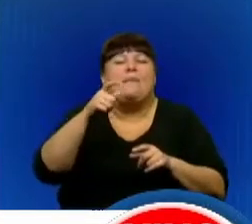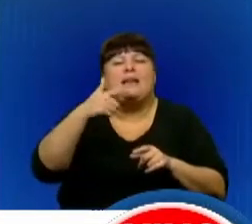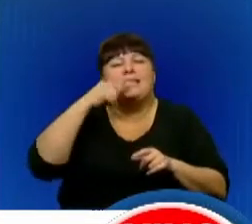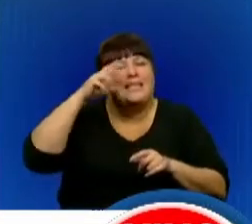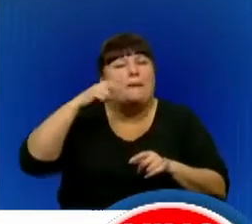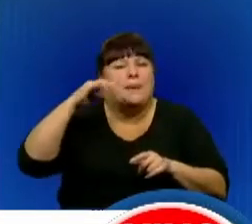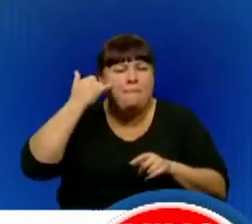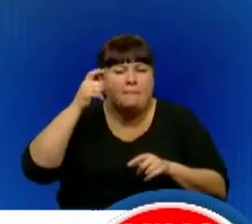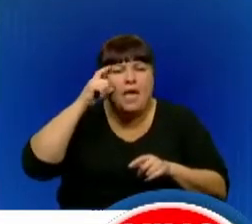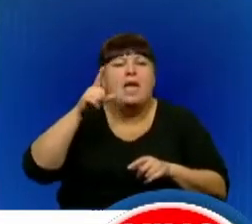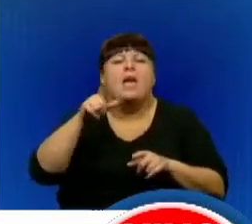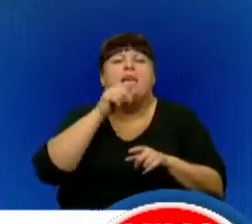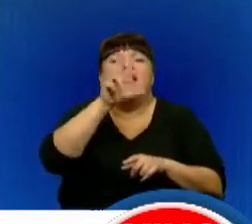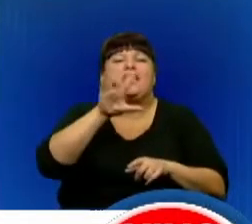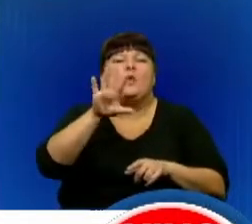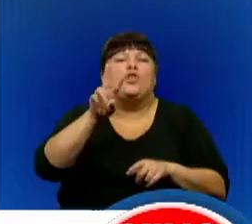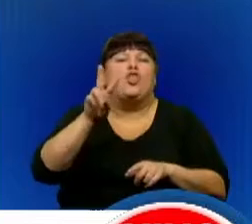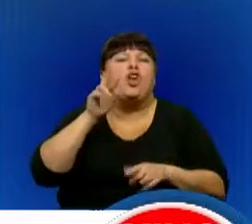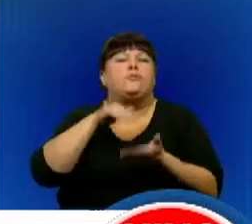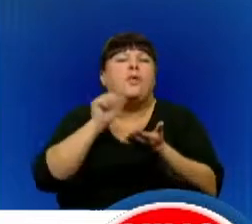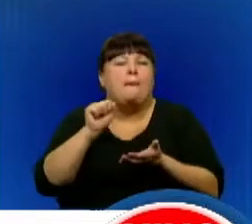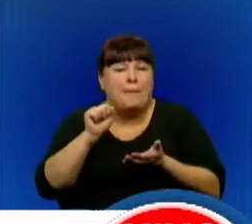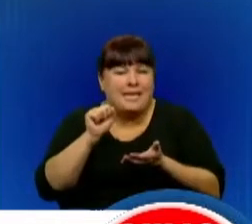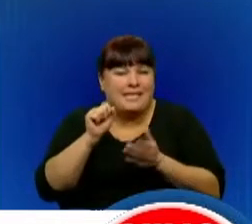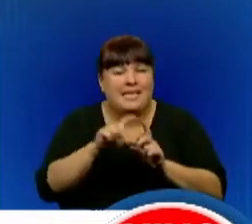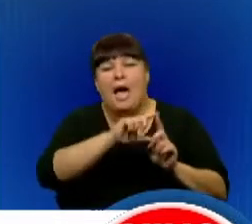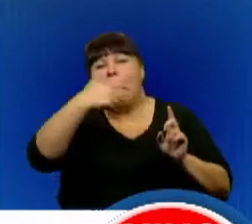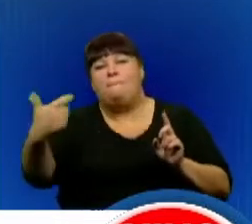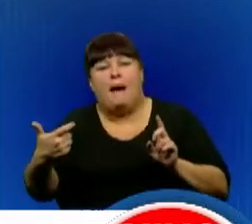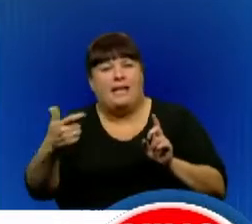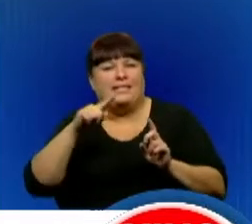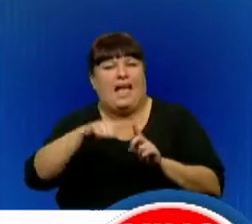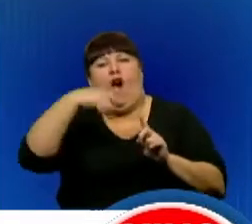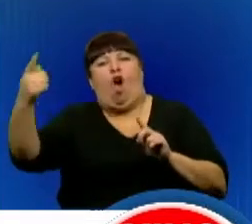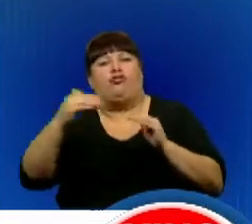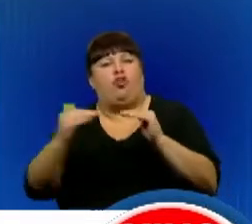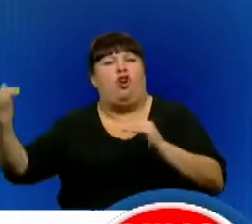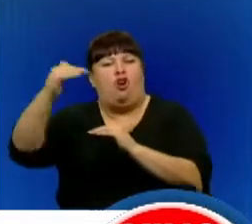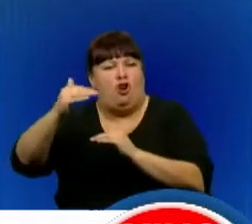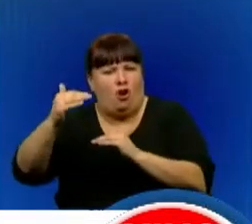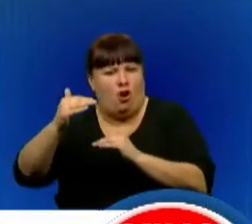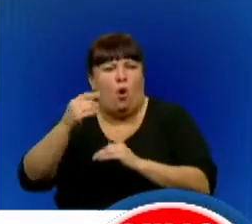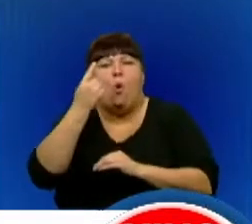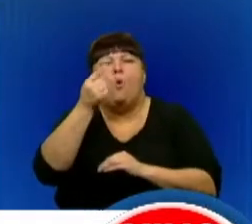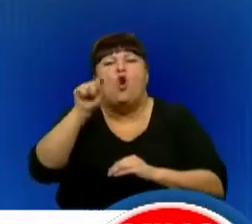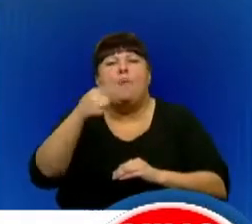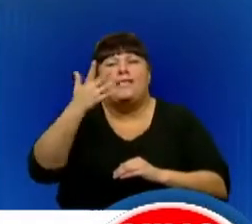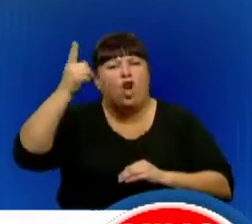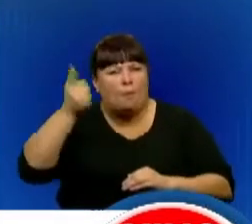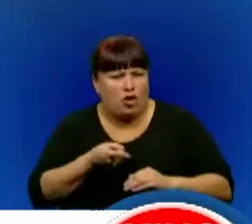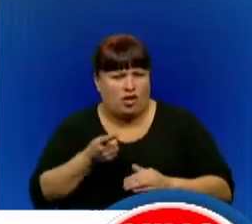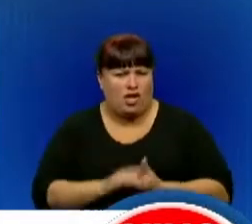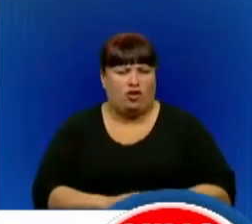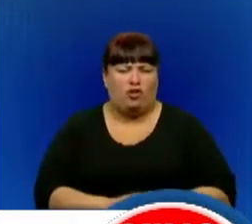presidente, sobre 352 millones de pesos, pasaría a la categoría inmediata superior con el